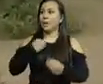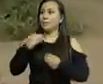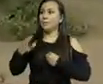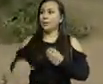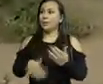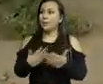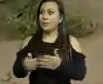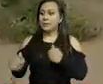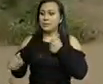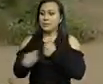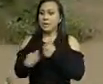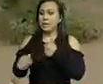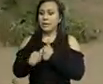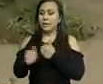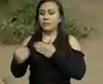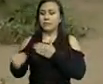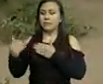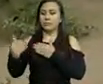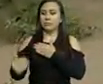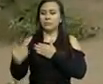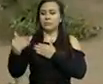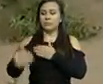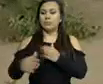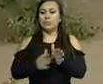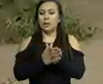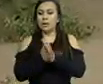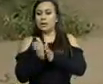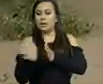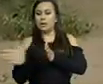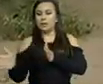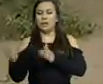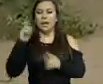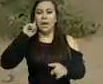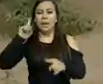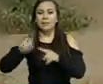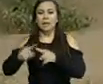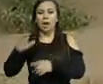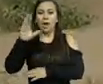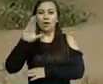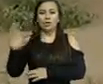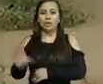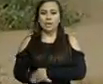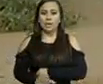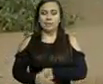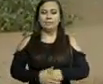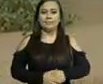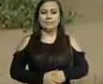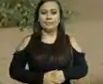a pocas cuadras del desvío hacia la vía a la costa